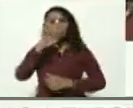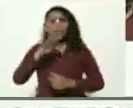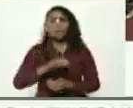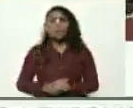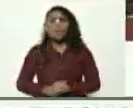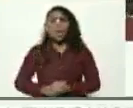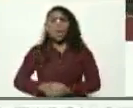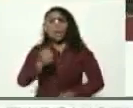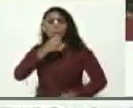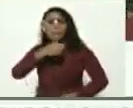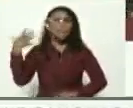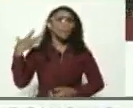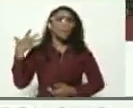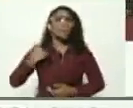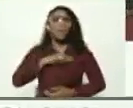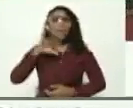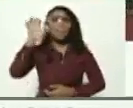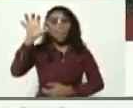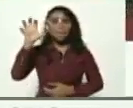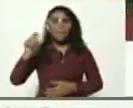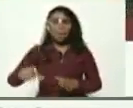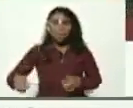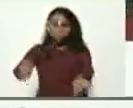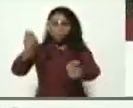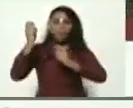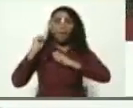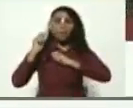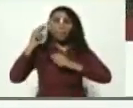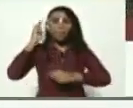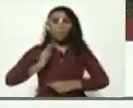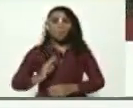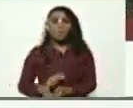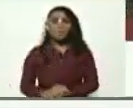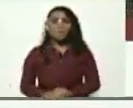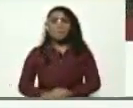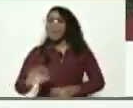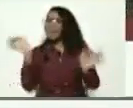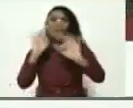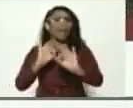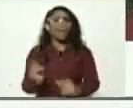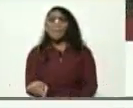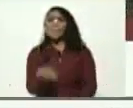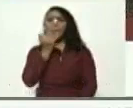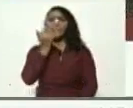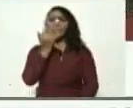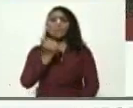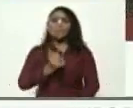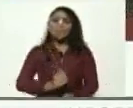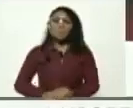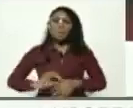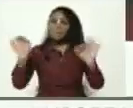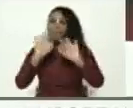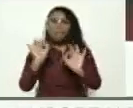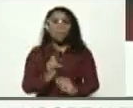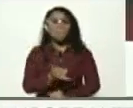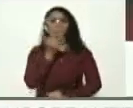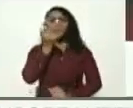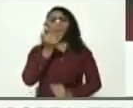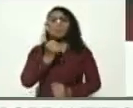la dignidad de nuestra patria, el legado de Bolívar. Que nadie se equivoque, que nadie se